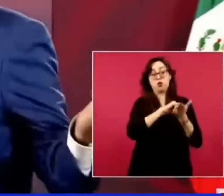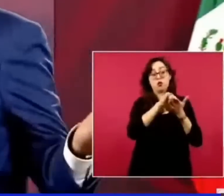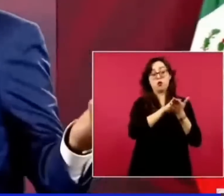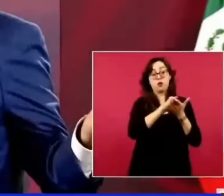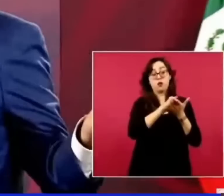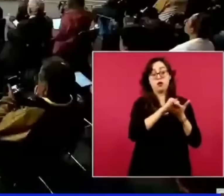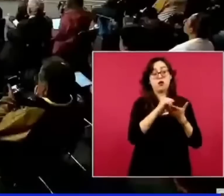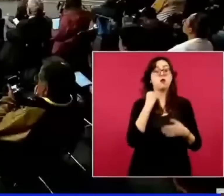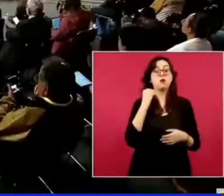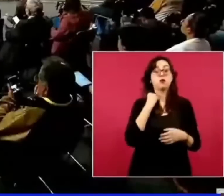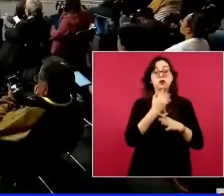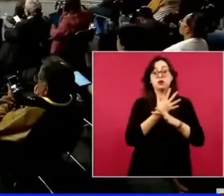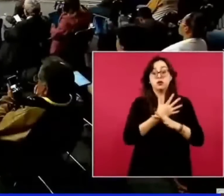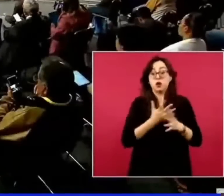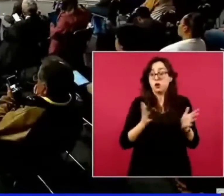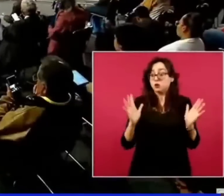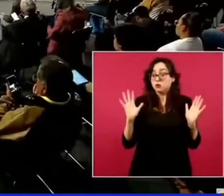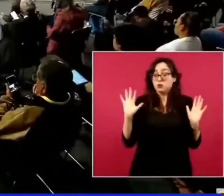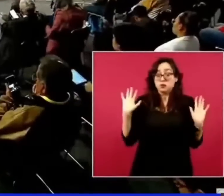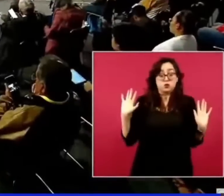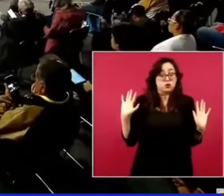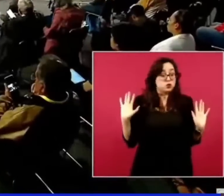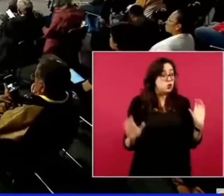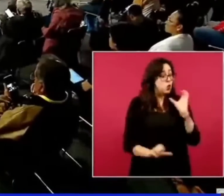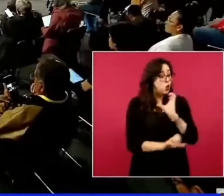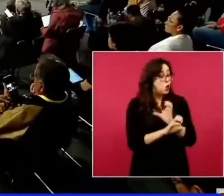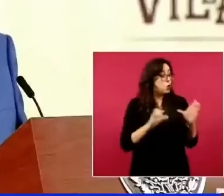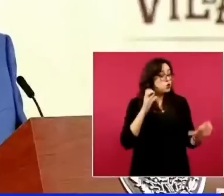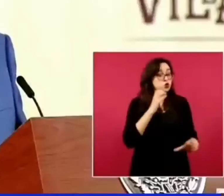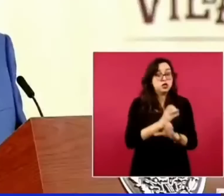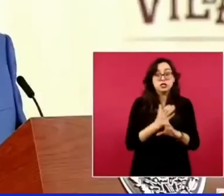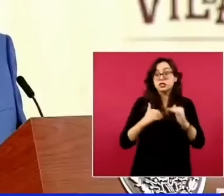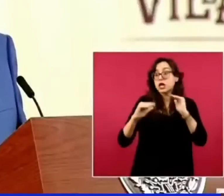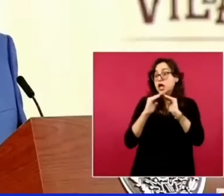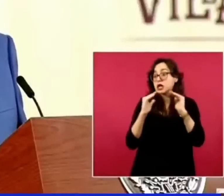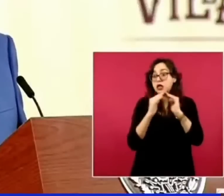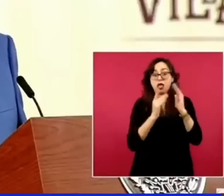¿dónde están los bienes? Hasta mencionó una cantidad.